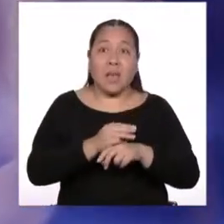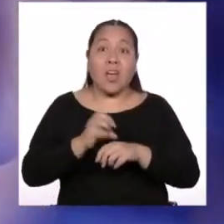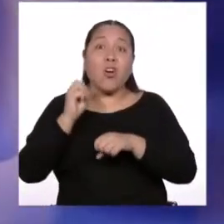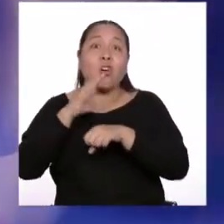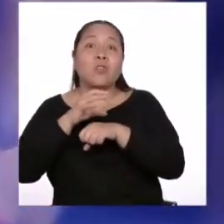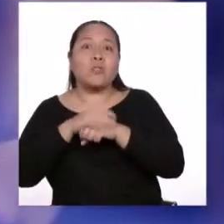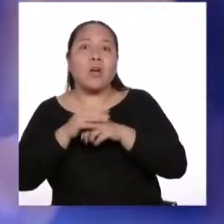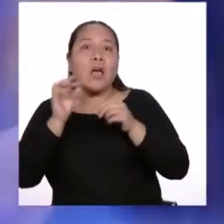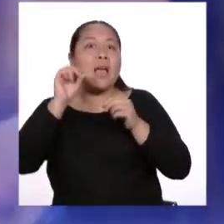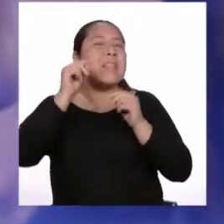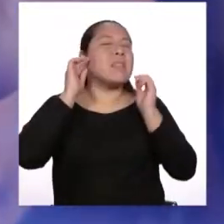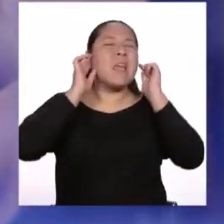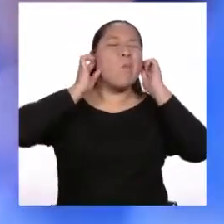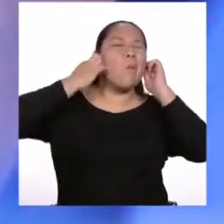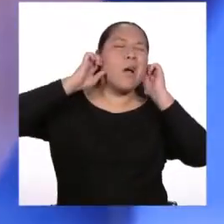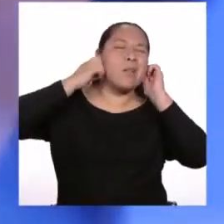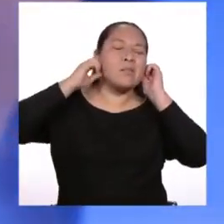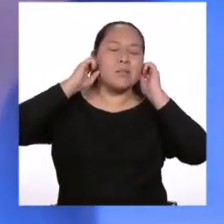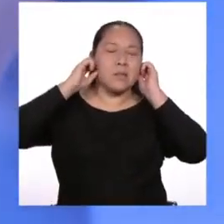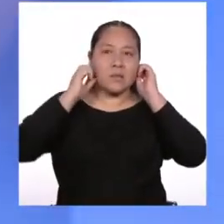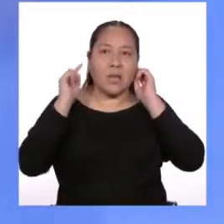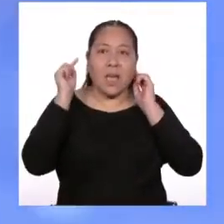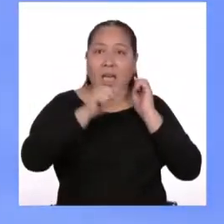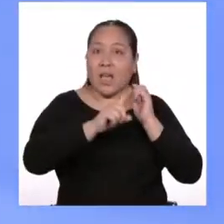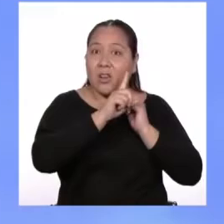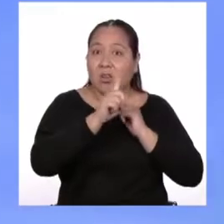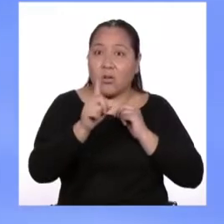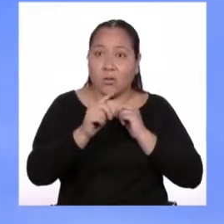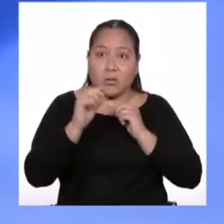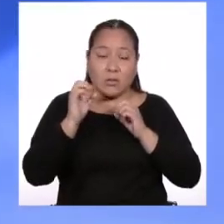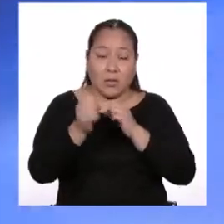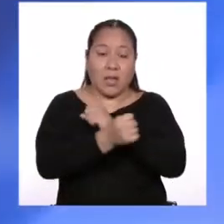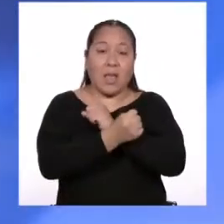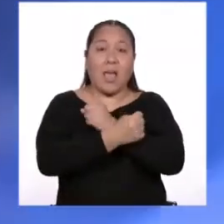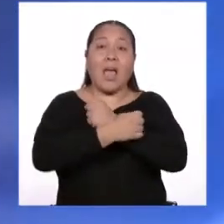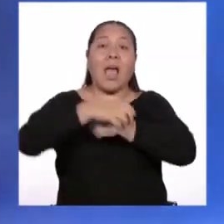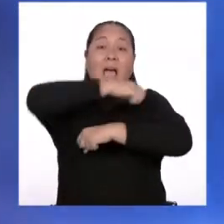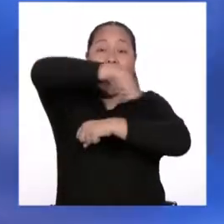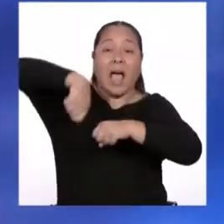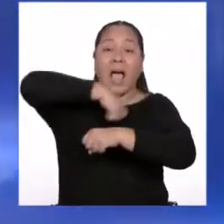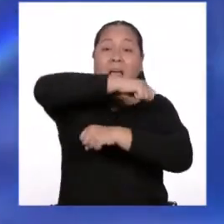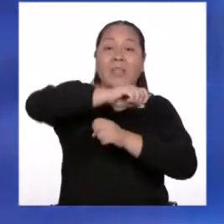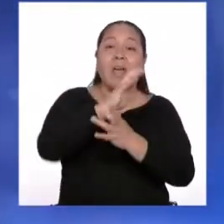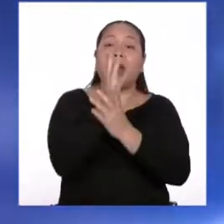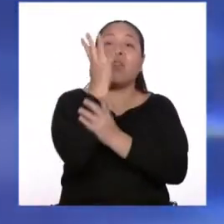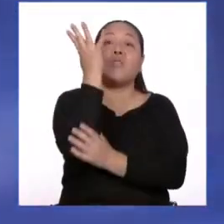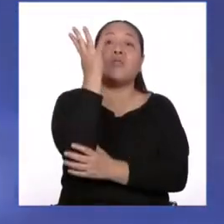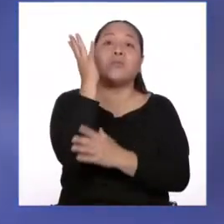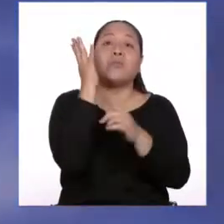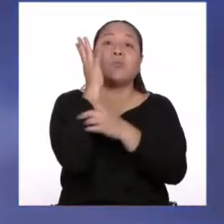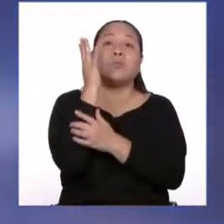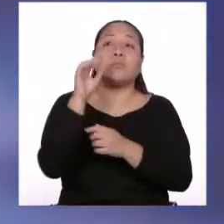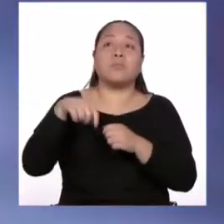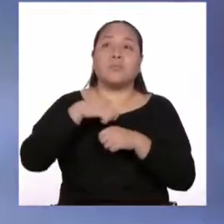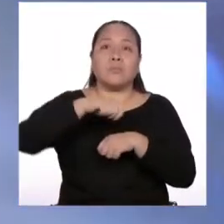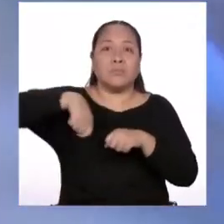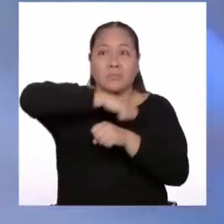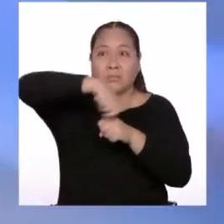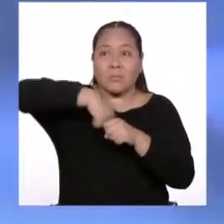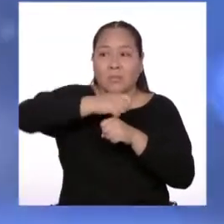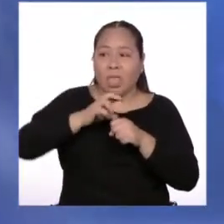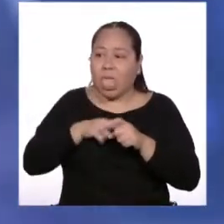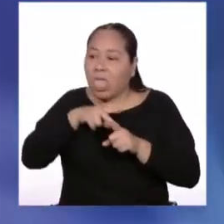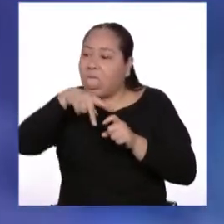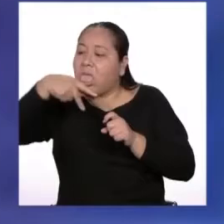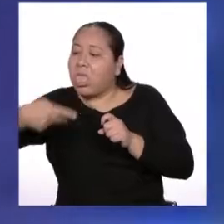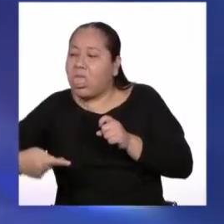los oídos con cera, excepto a él, que mandó ser atado al mástil para poder escuchar el hipnótico canto sin peligro de